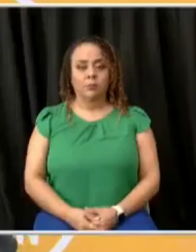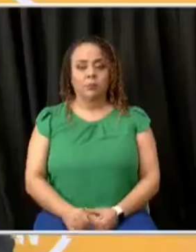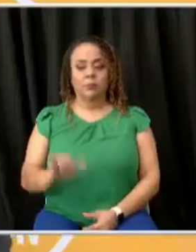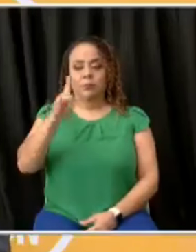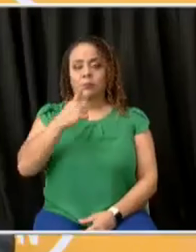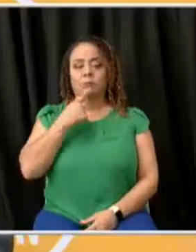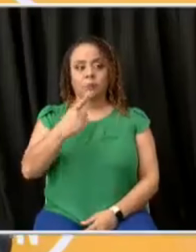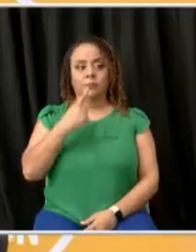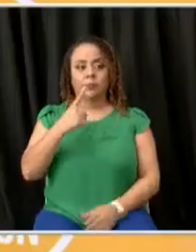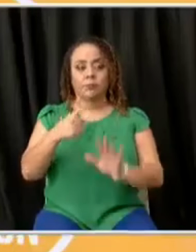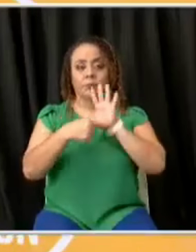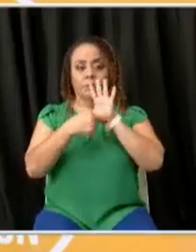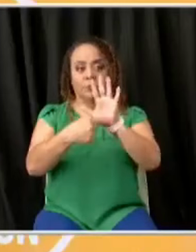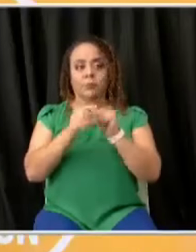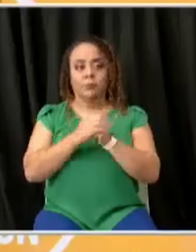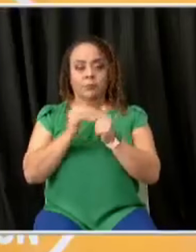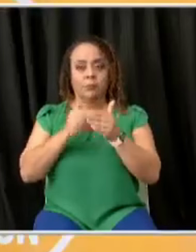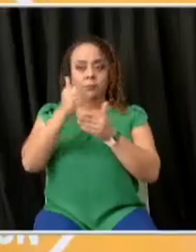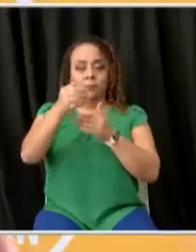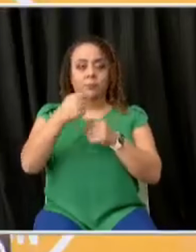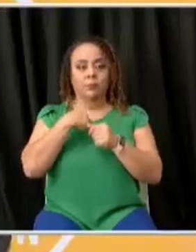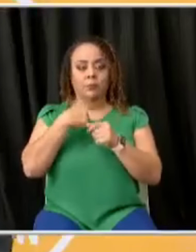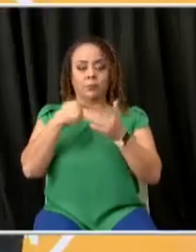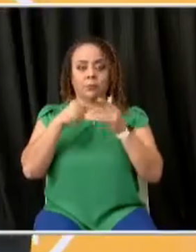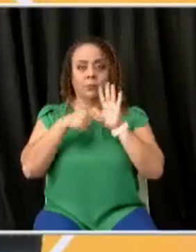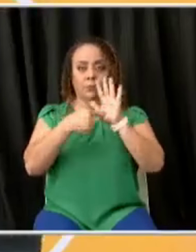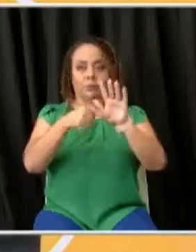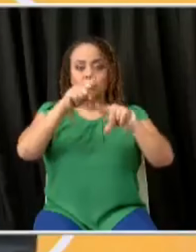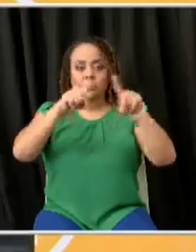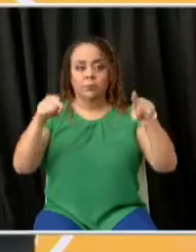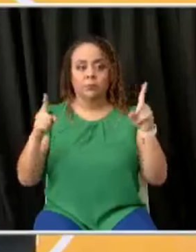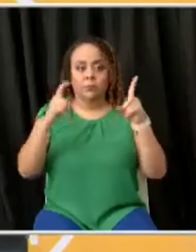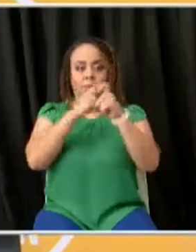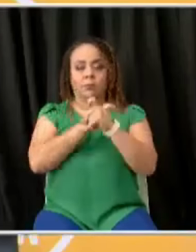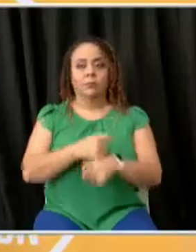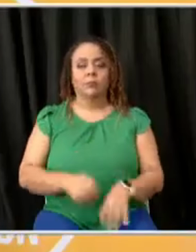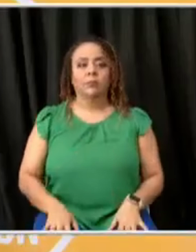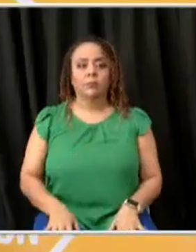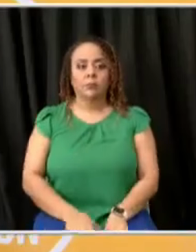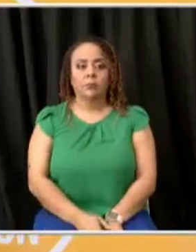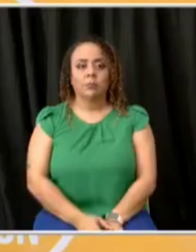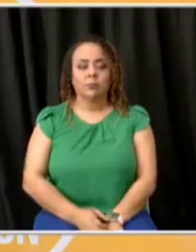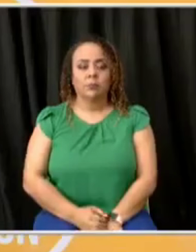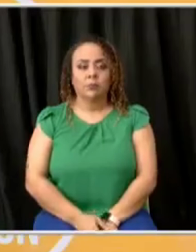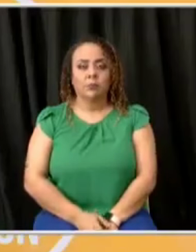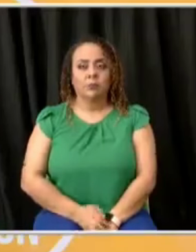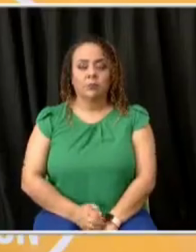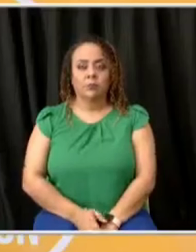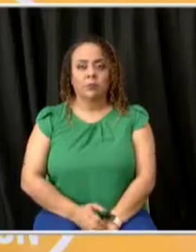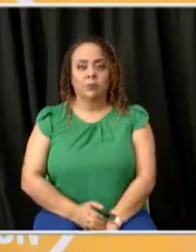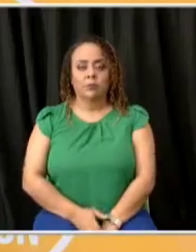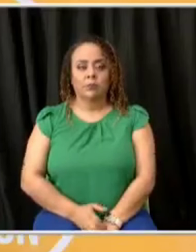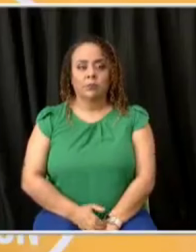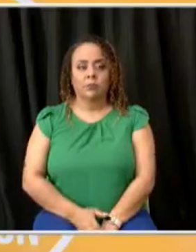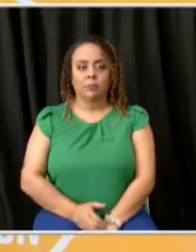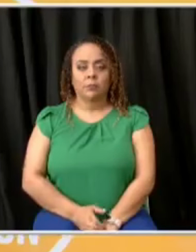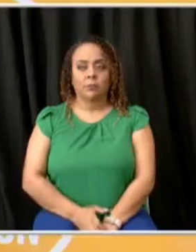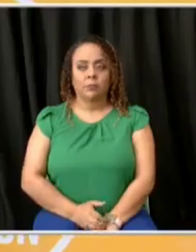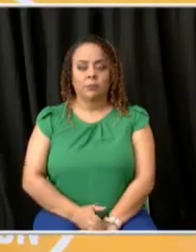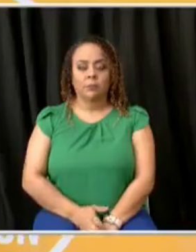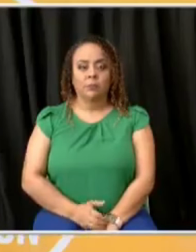la lámina que se guía, donde les pongo un diagrama bastante complicado, ya casi la tenemos. Okay, somos